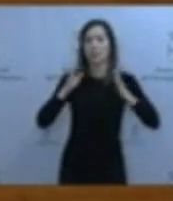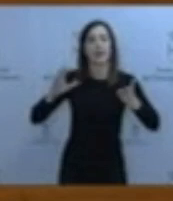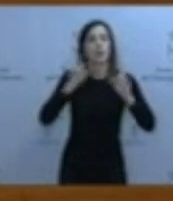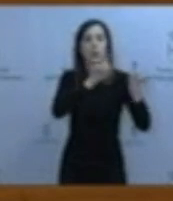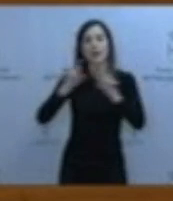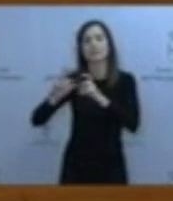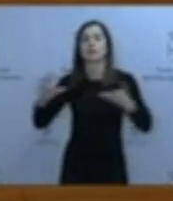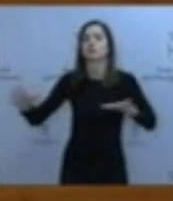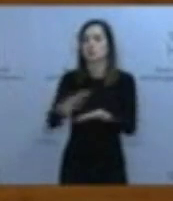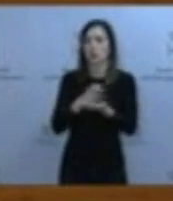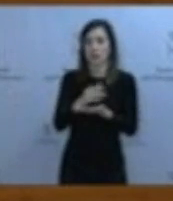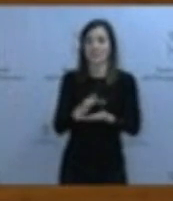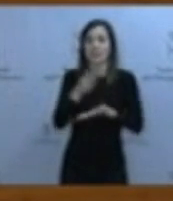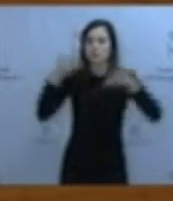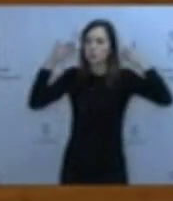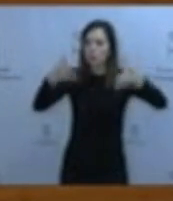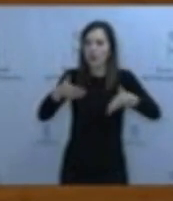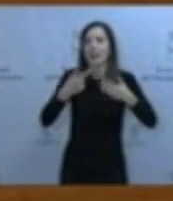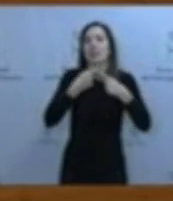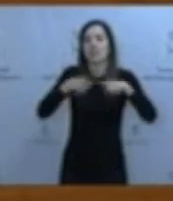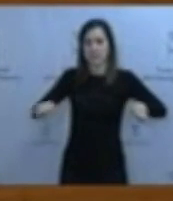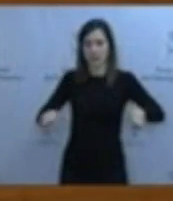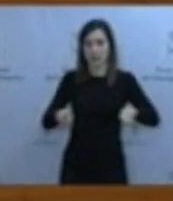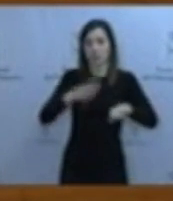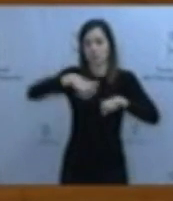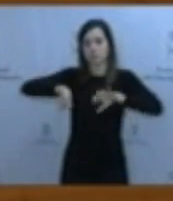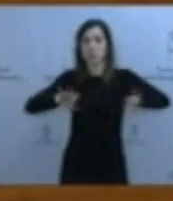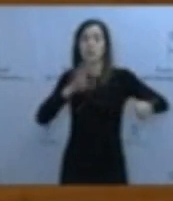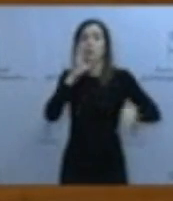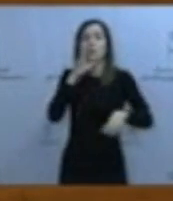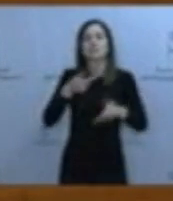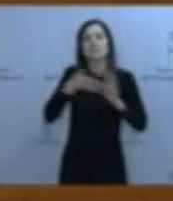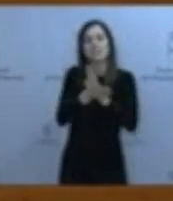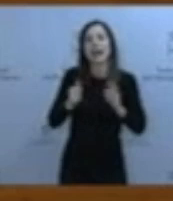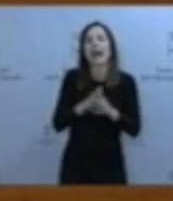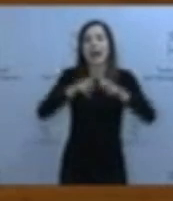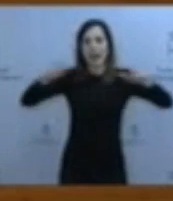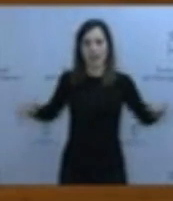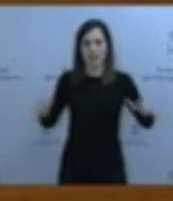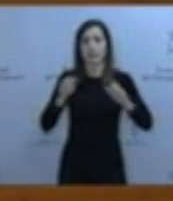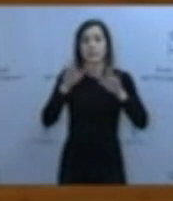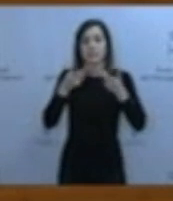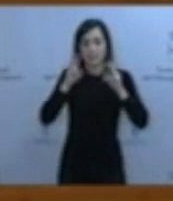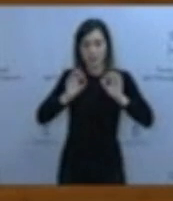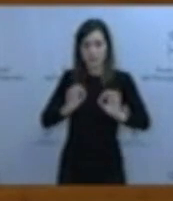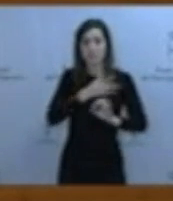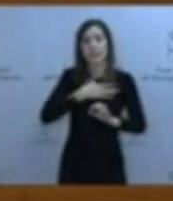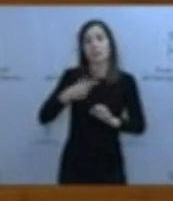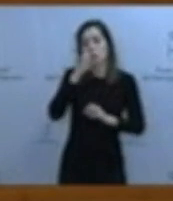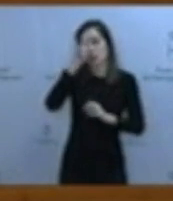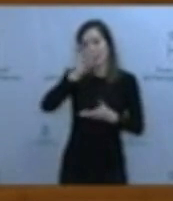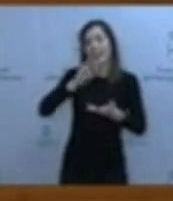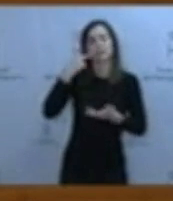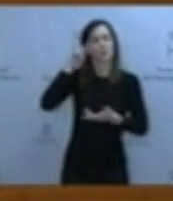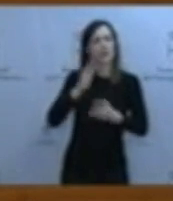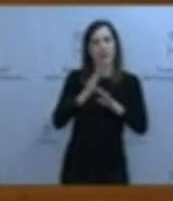tanto, como base la atención a la diversidad. Una diversidad entendida en sentido amplio. En este sentido, nos gustaría recordar que existen experiencias previas